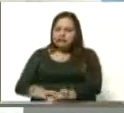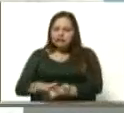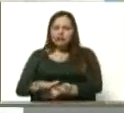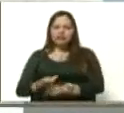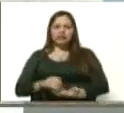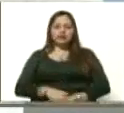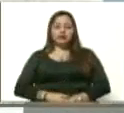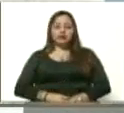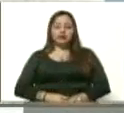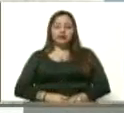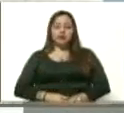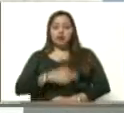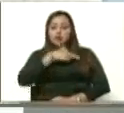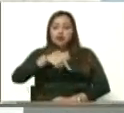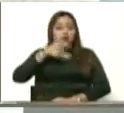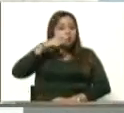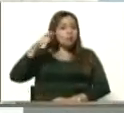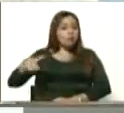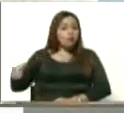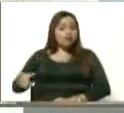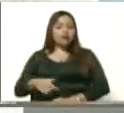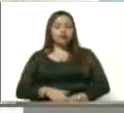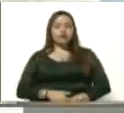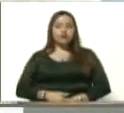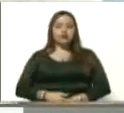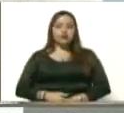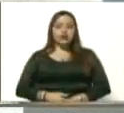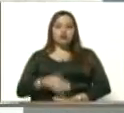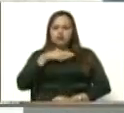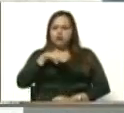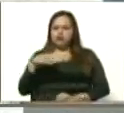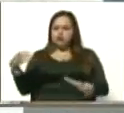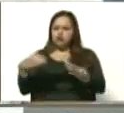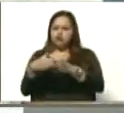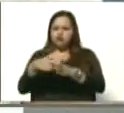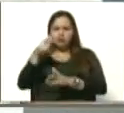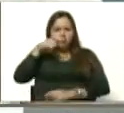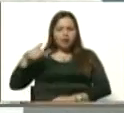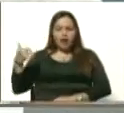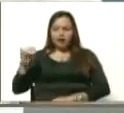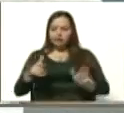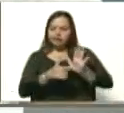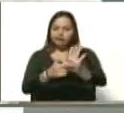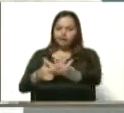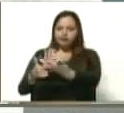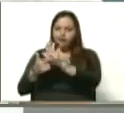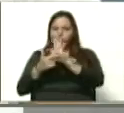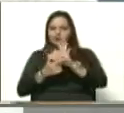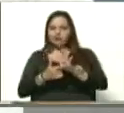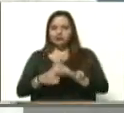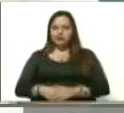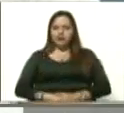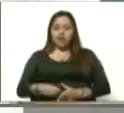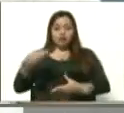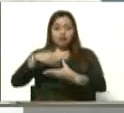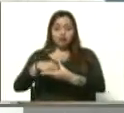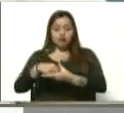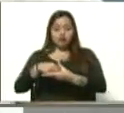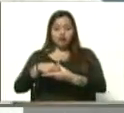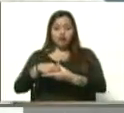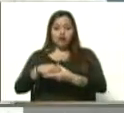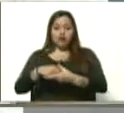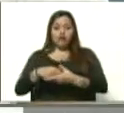eso nuestro pueblo, nuestros sectores populares son visibilizados en nuestro festival